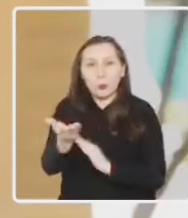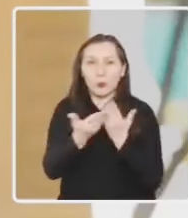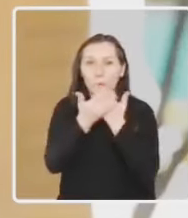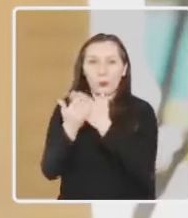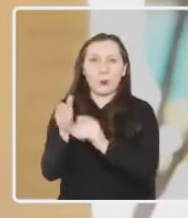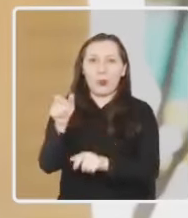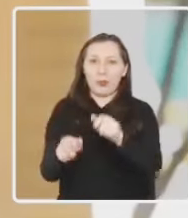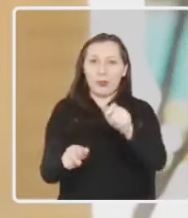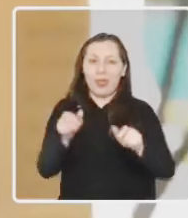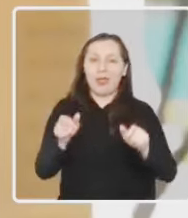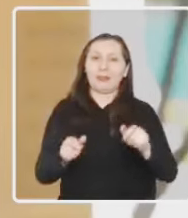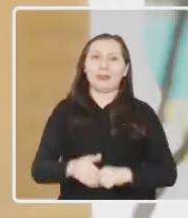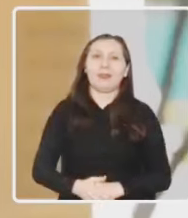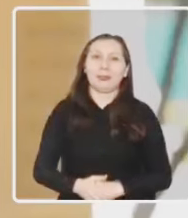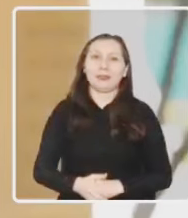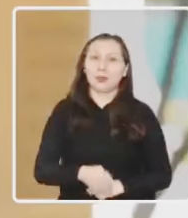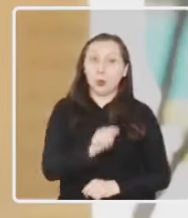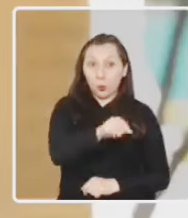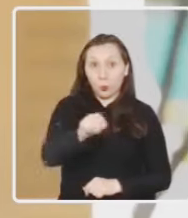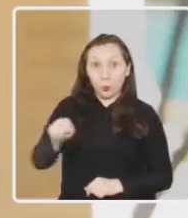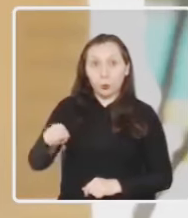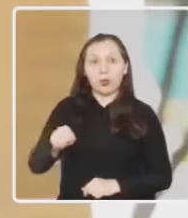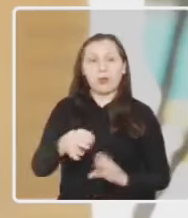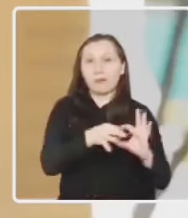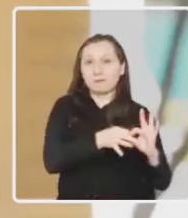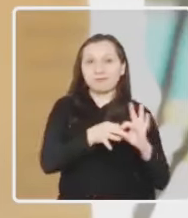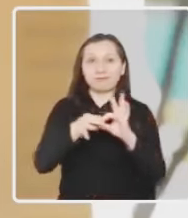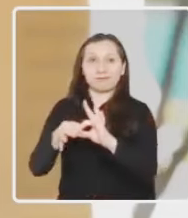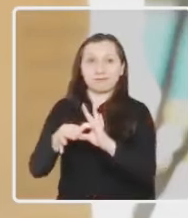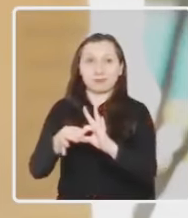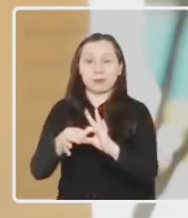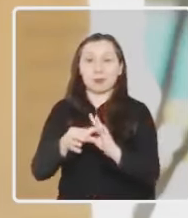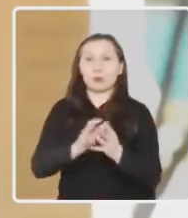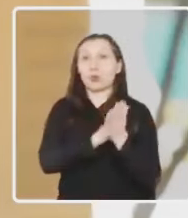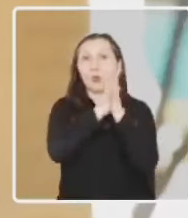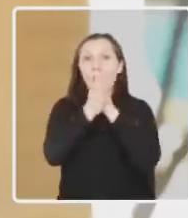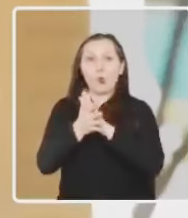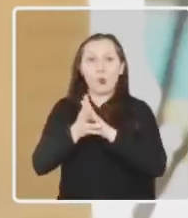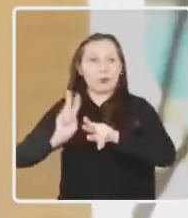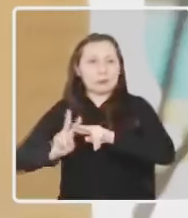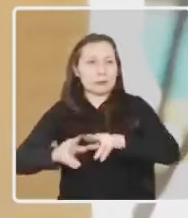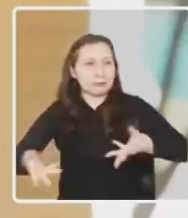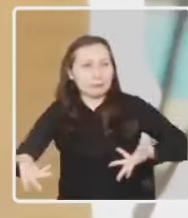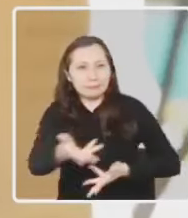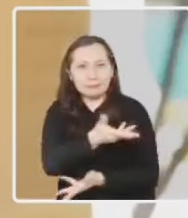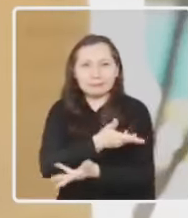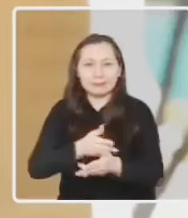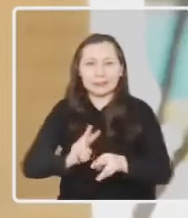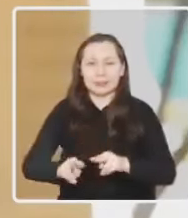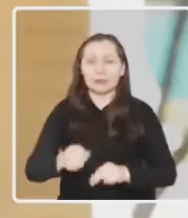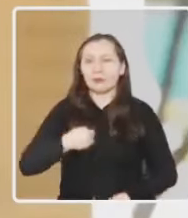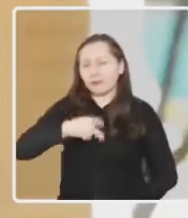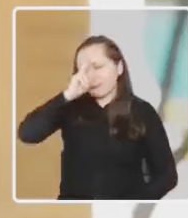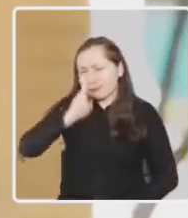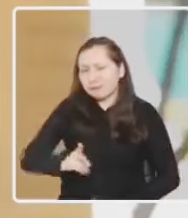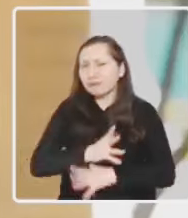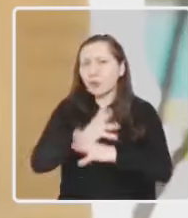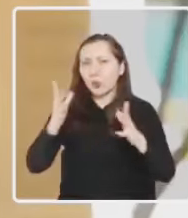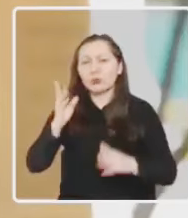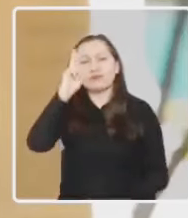estudiantes, que son el motivo por el cual todo esto se mueve. Me honra mucho